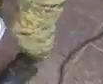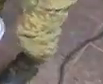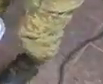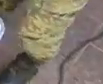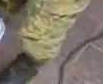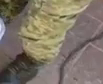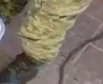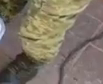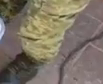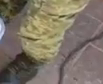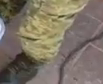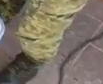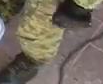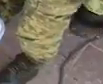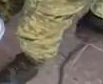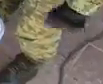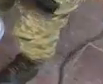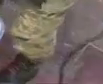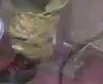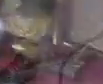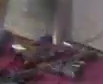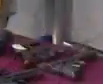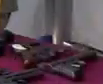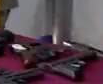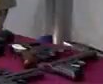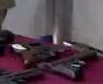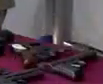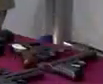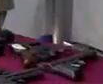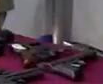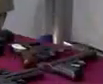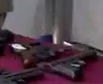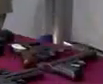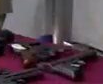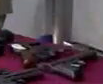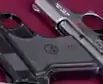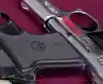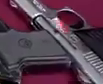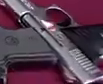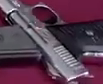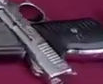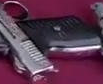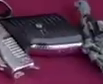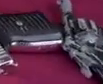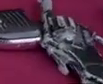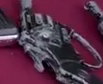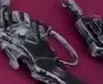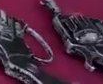Bueno, por parte de la Secretaría de Seguridad Ciudadana...